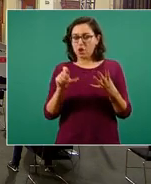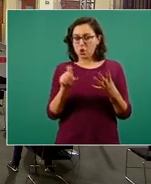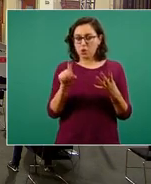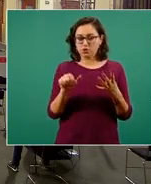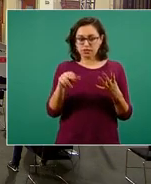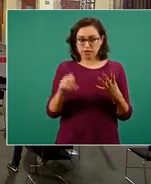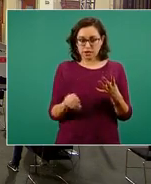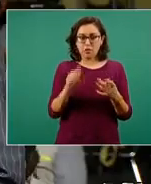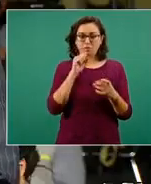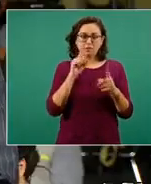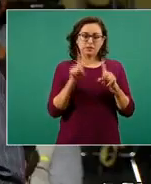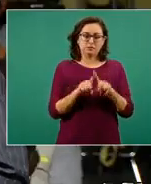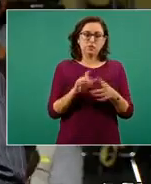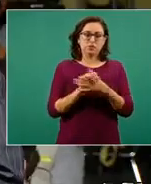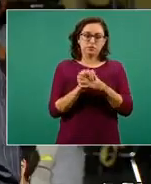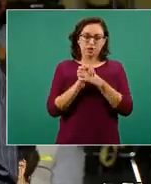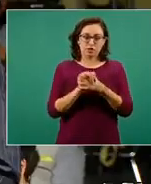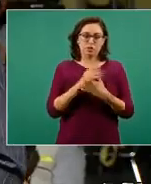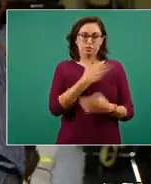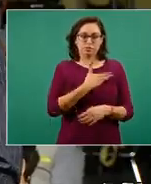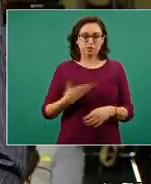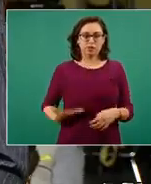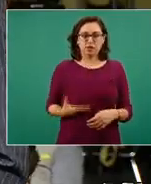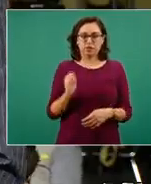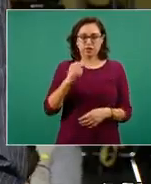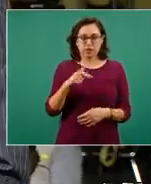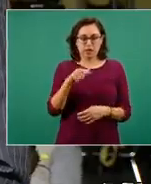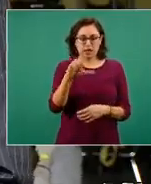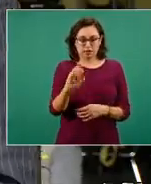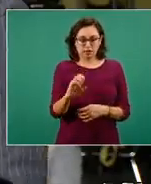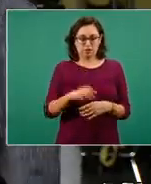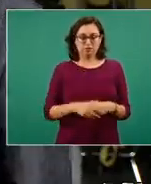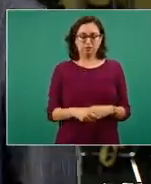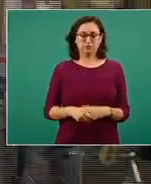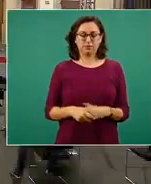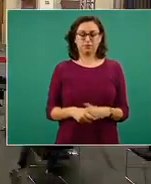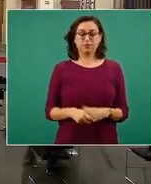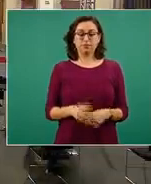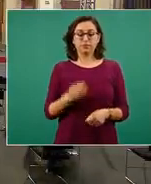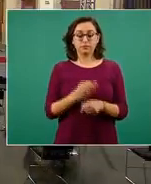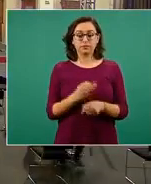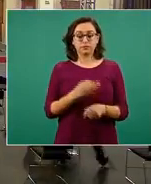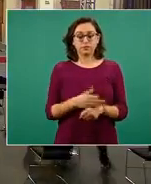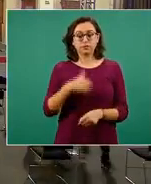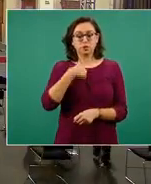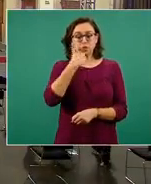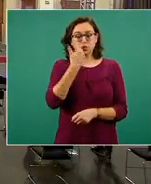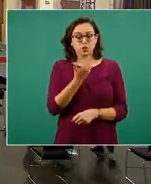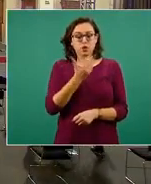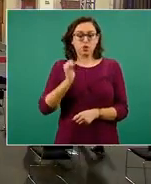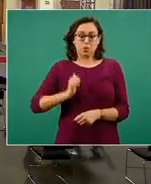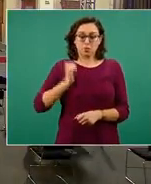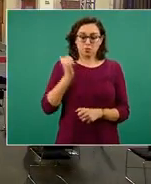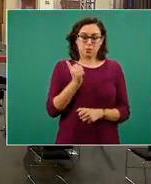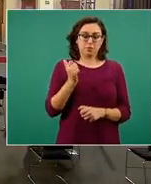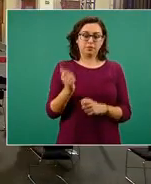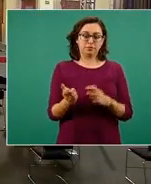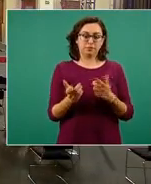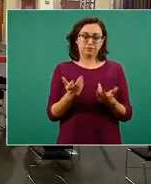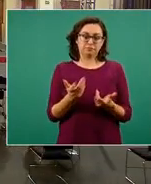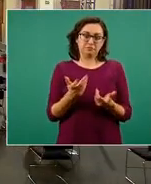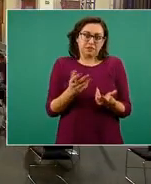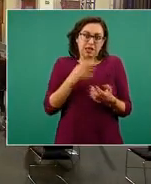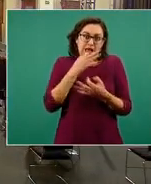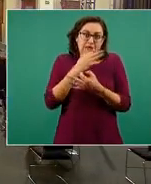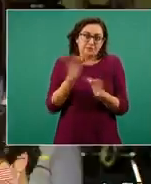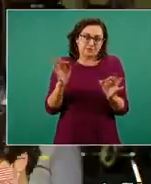saludamos al presidente Andrés Manuel López Obrador también. Quiero aprovechar estos pequeños minutos para comunicarles algo